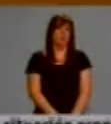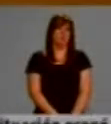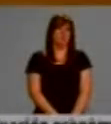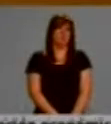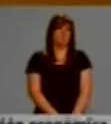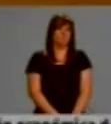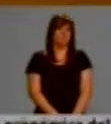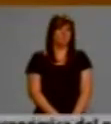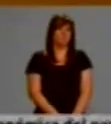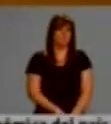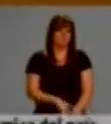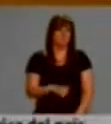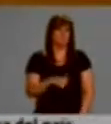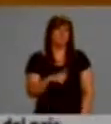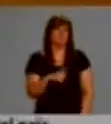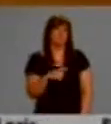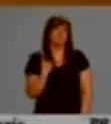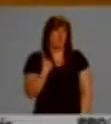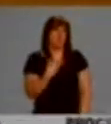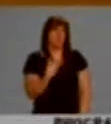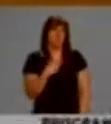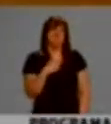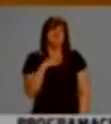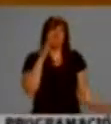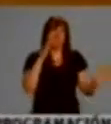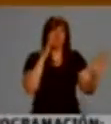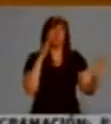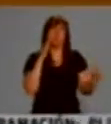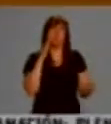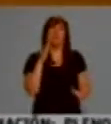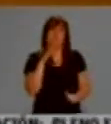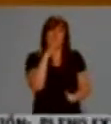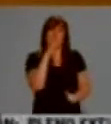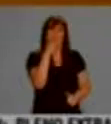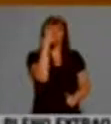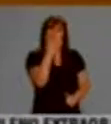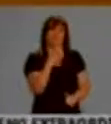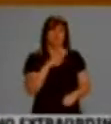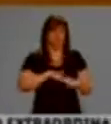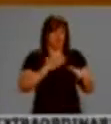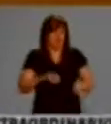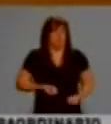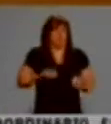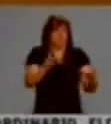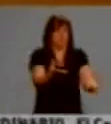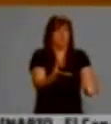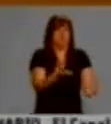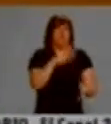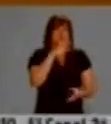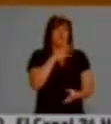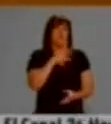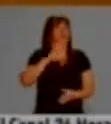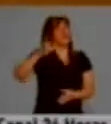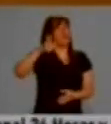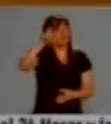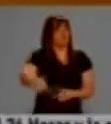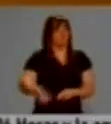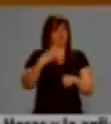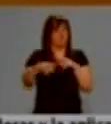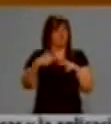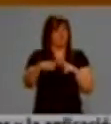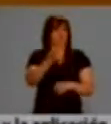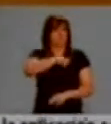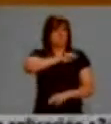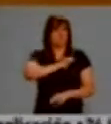Tenía muy serios motivos para decirlo, porque de otro modo, como señalaba otro político de nuestro